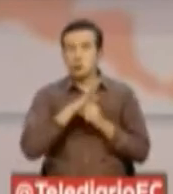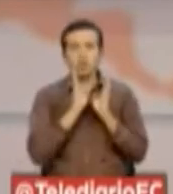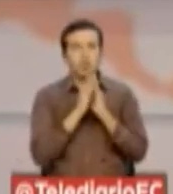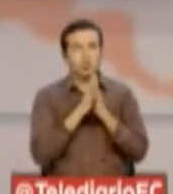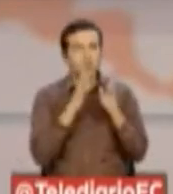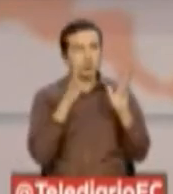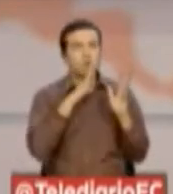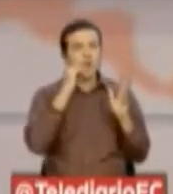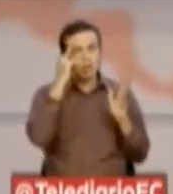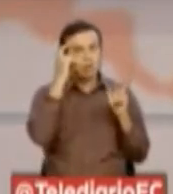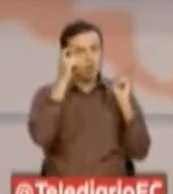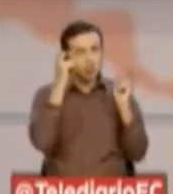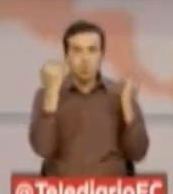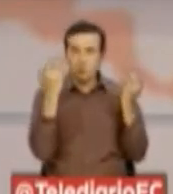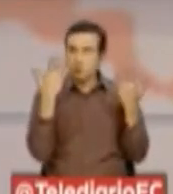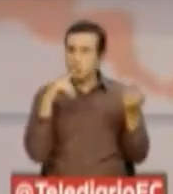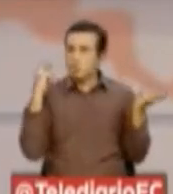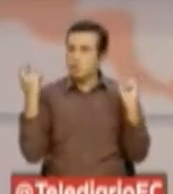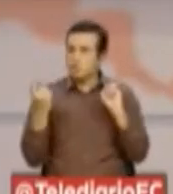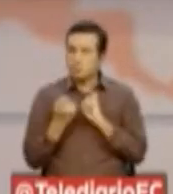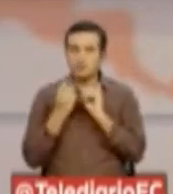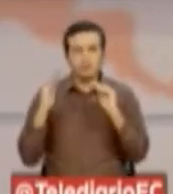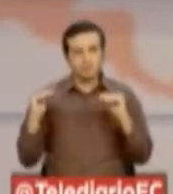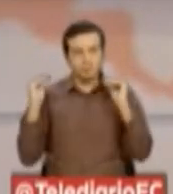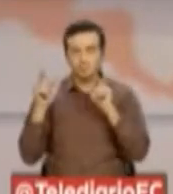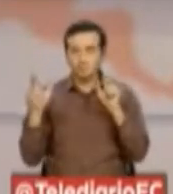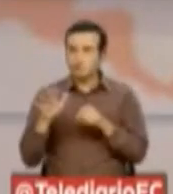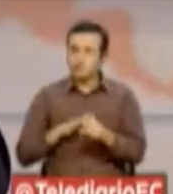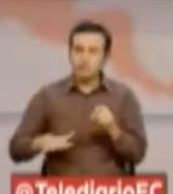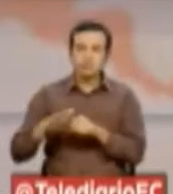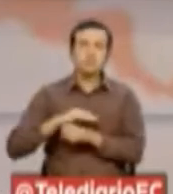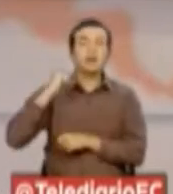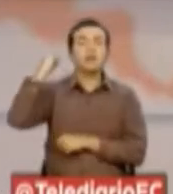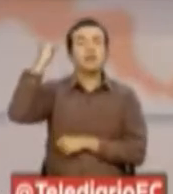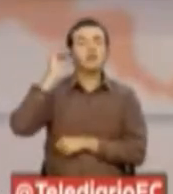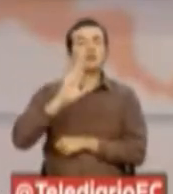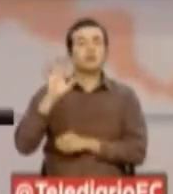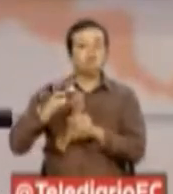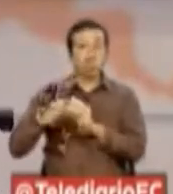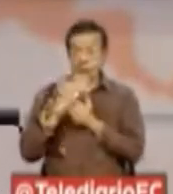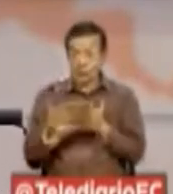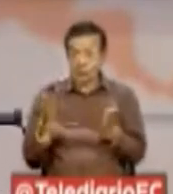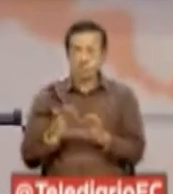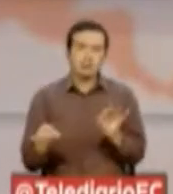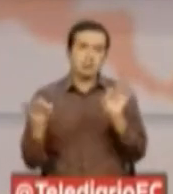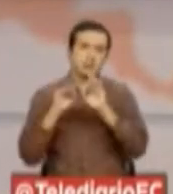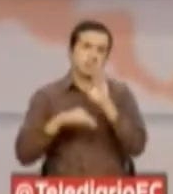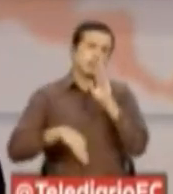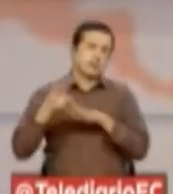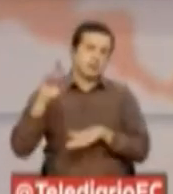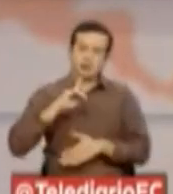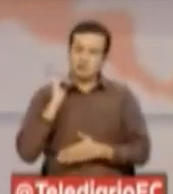ahora estamos reivindicando a la ciudadanía en su derecho de participar eso es lo más importante y desde luego todas las